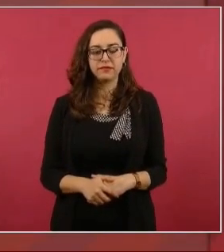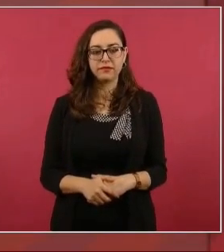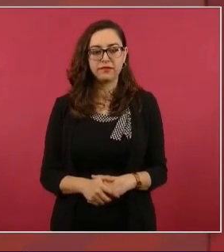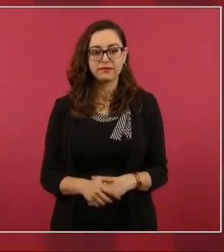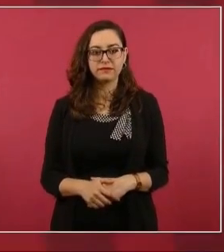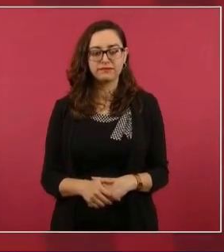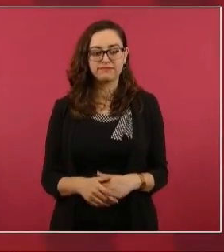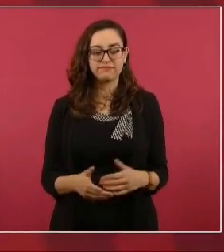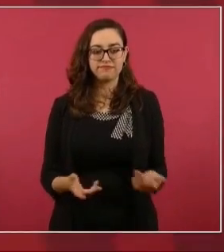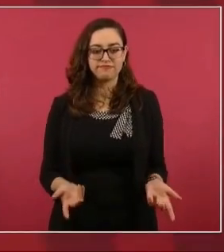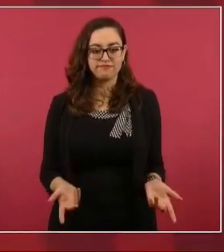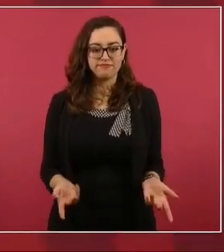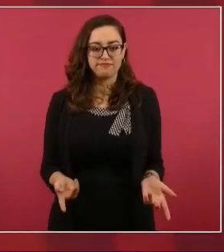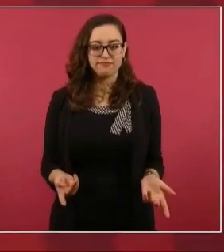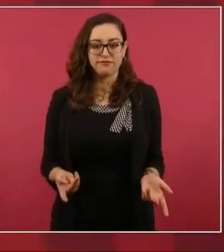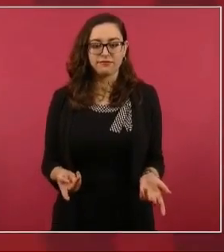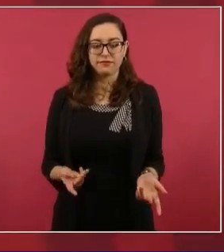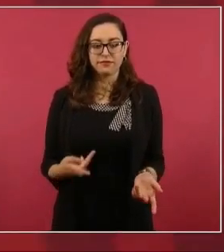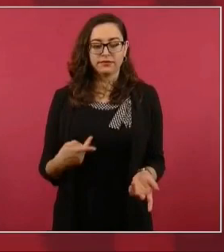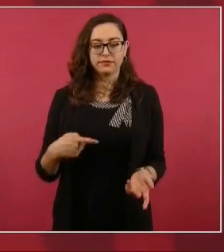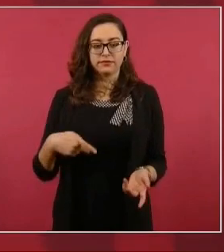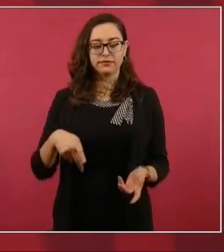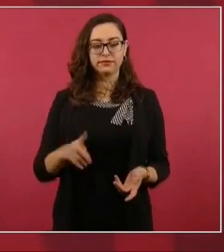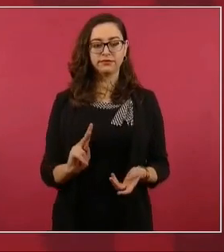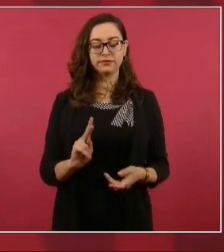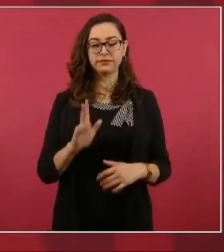Pero lo peor es